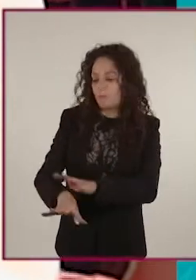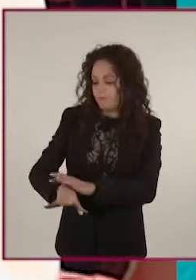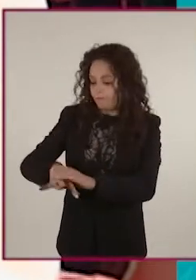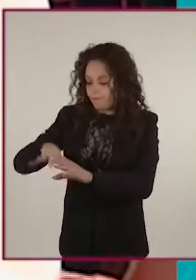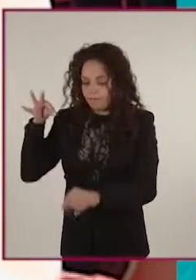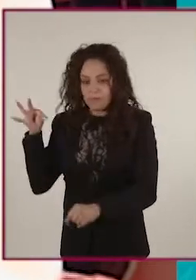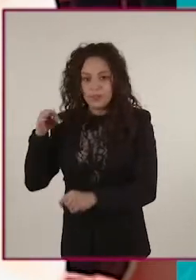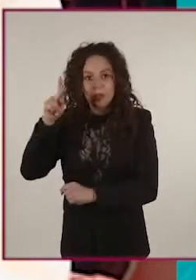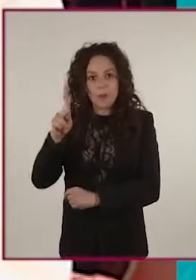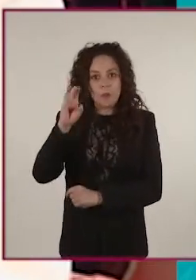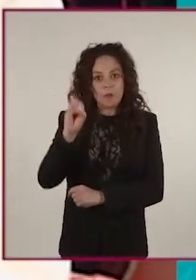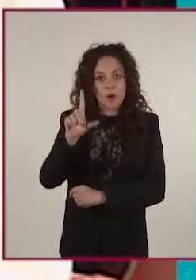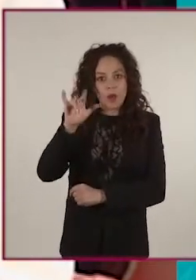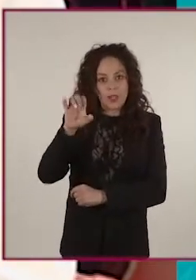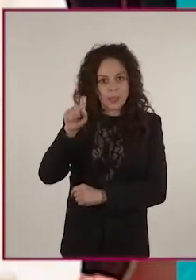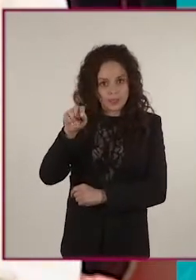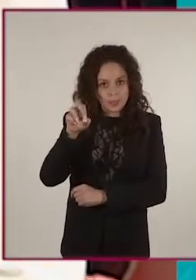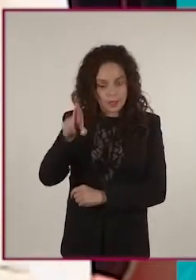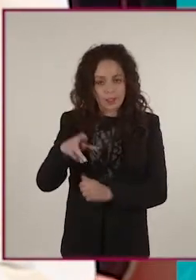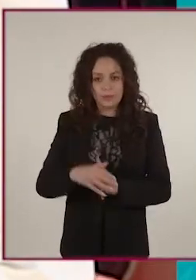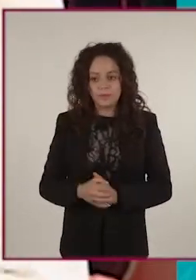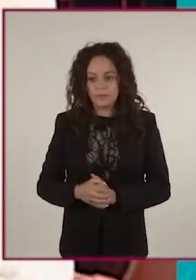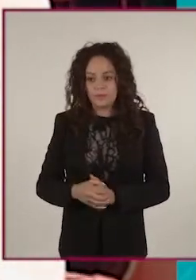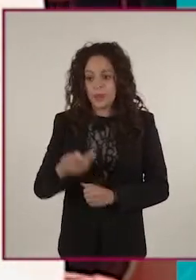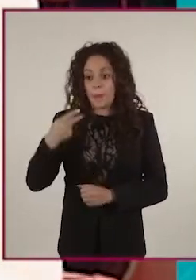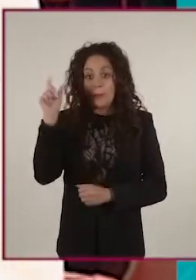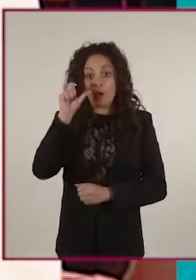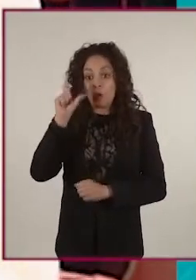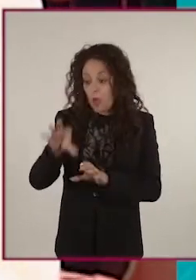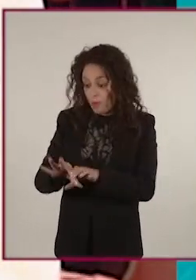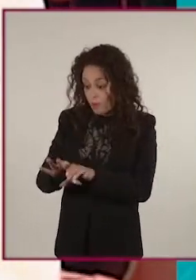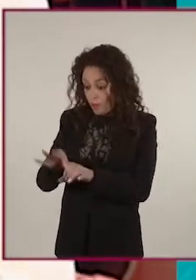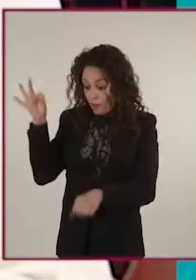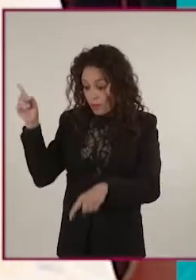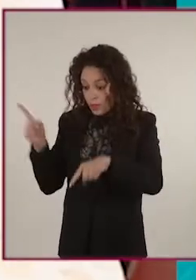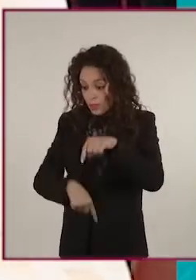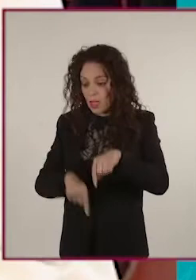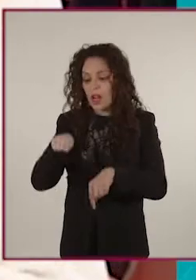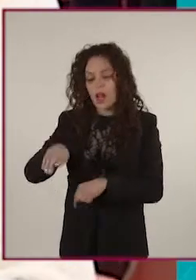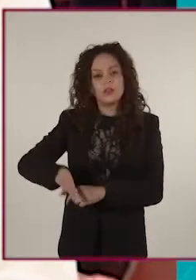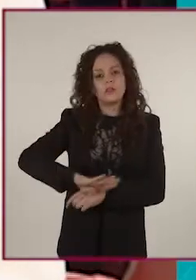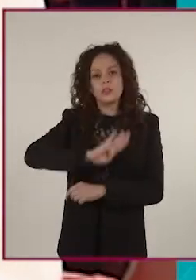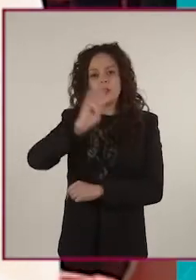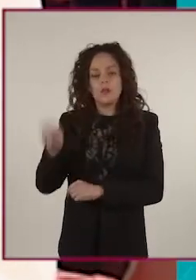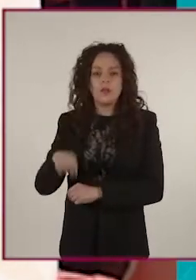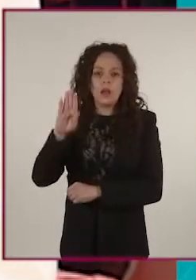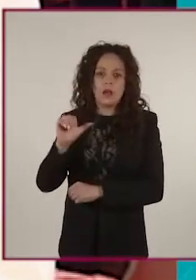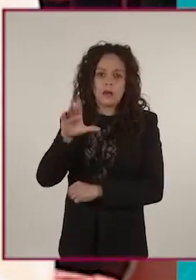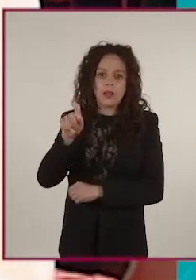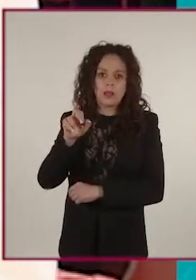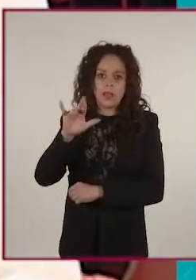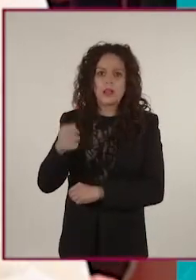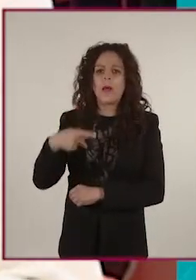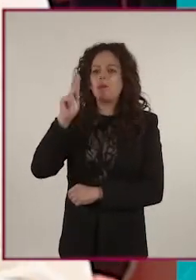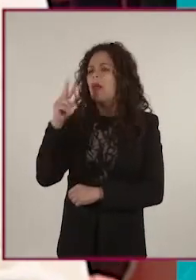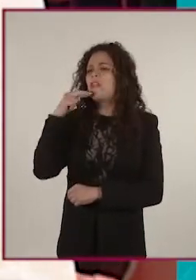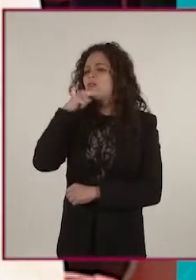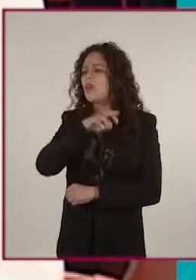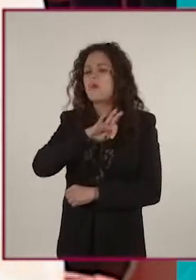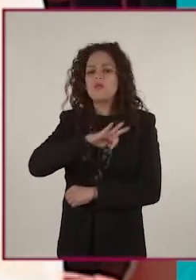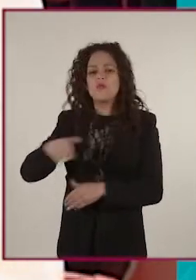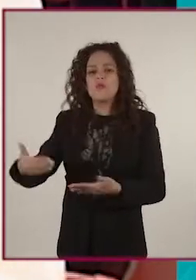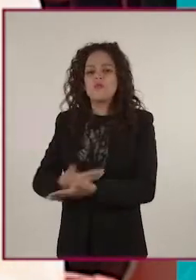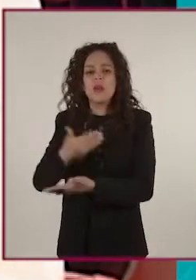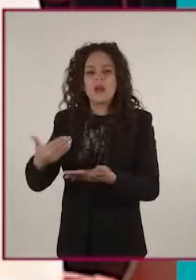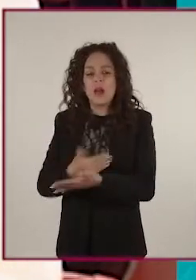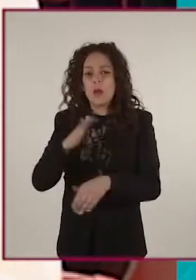poliéster. Pero al hacerlo las bacterias mueren, ¿no? Pero se pueden obtener muy rápidamente nuevas bacterias porque se multiplican a una